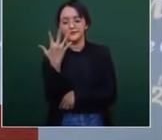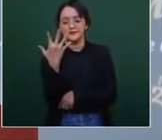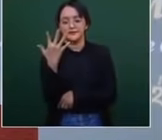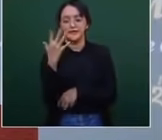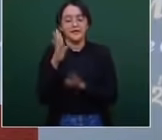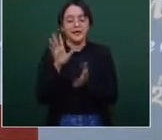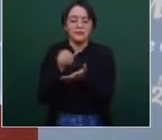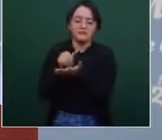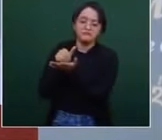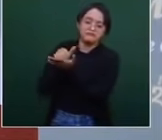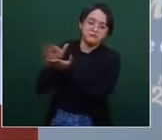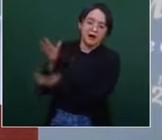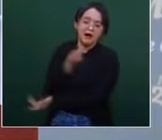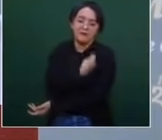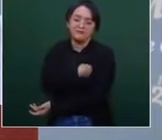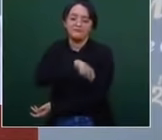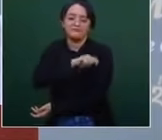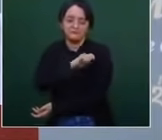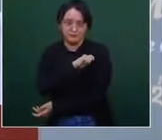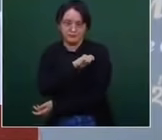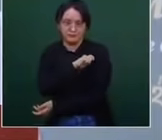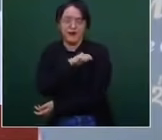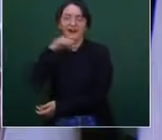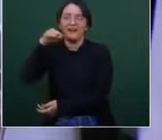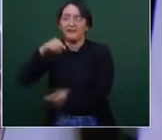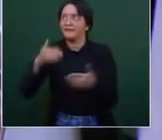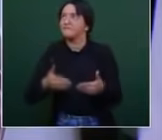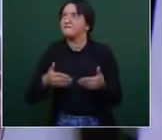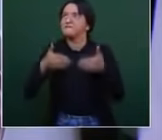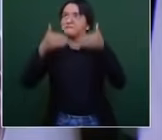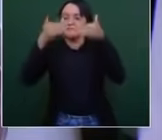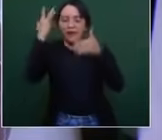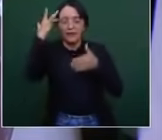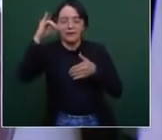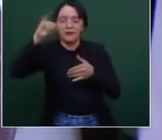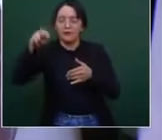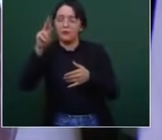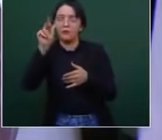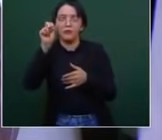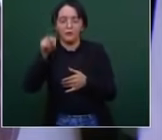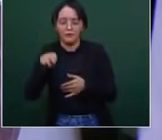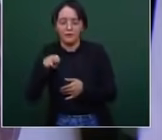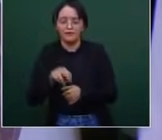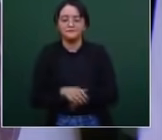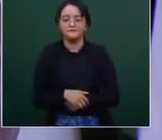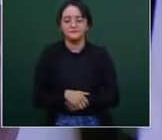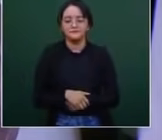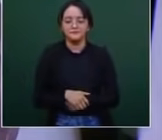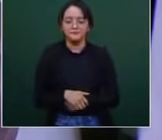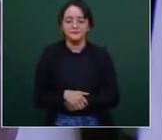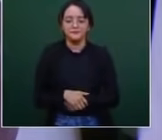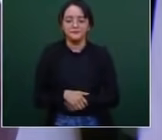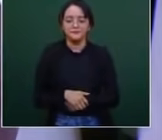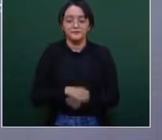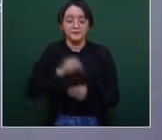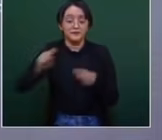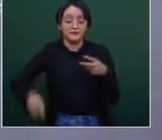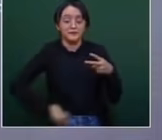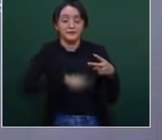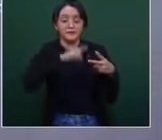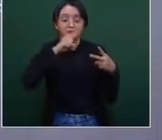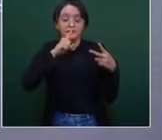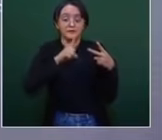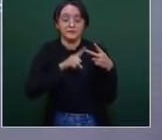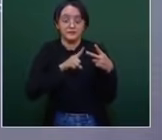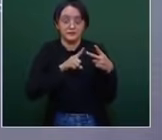se expulsó a los españoles de este fuerte de San Juan de Ulúa. También se le reconoce